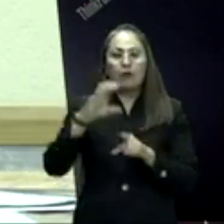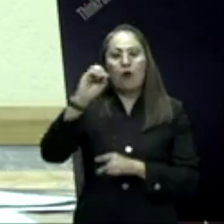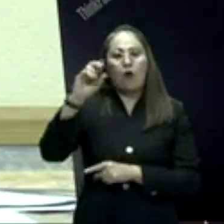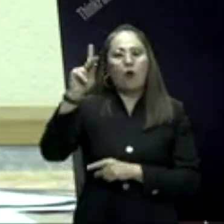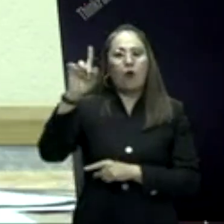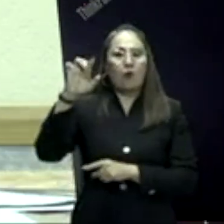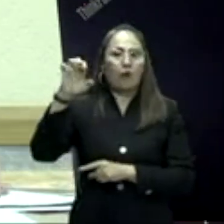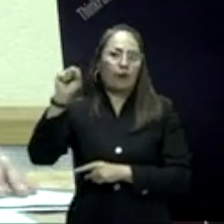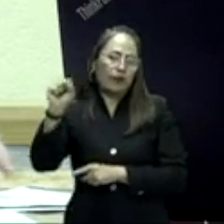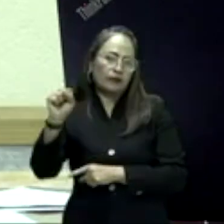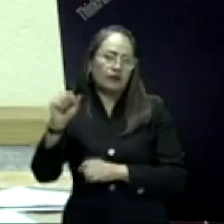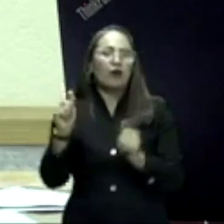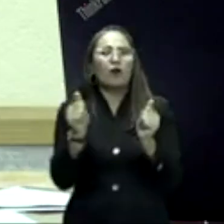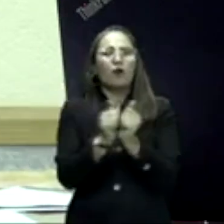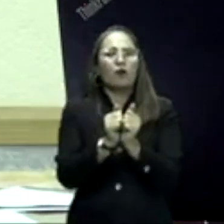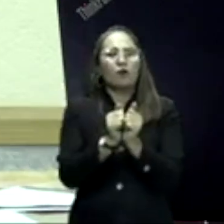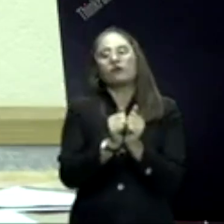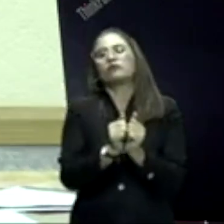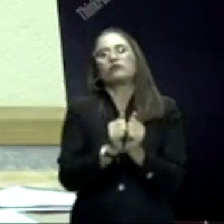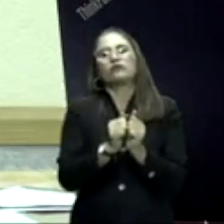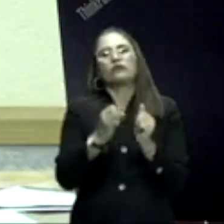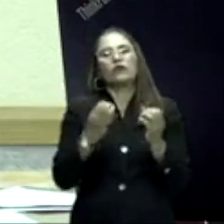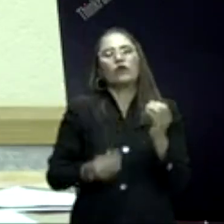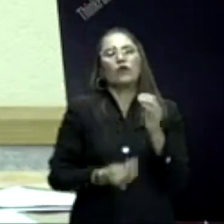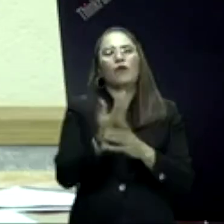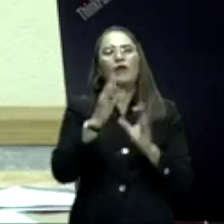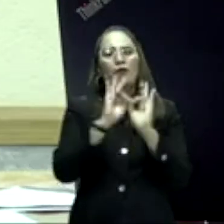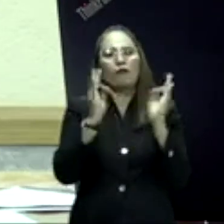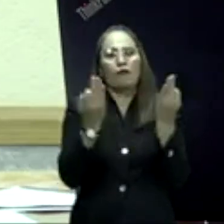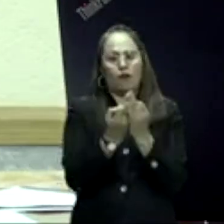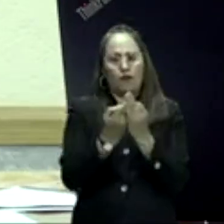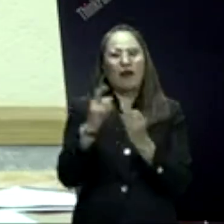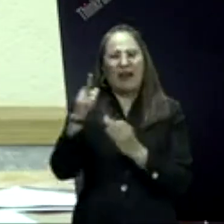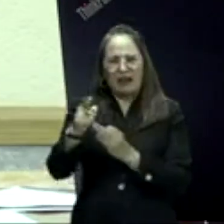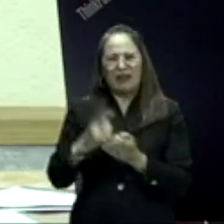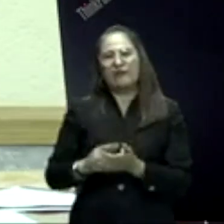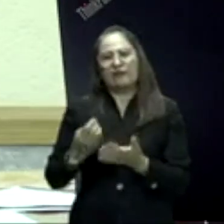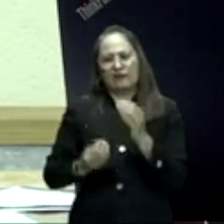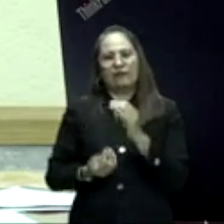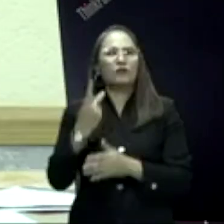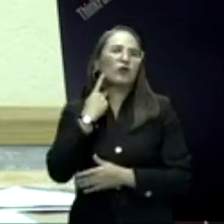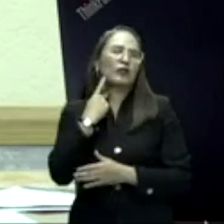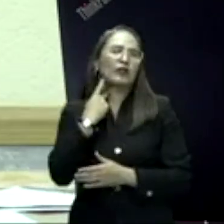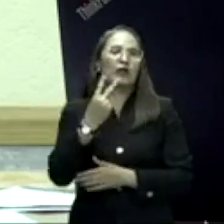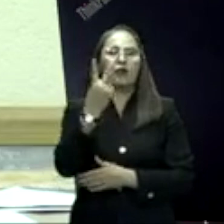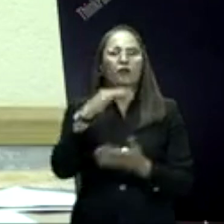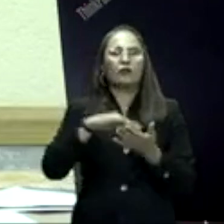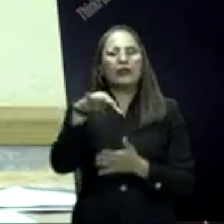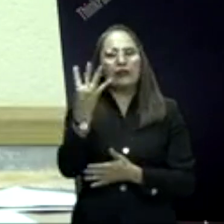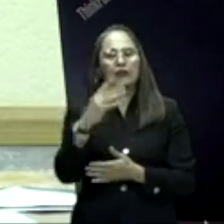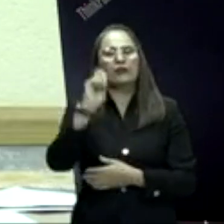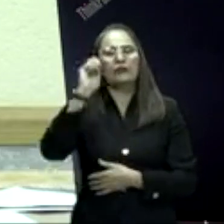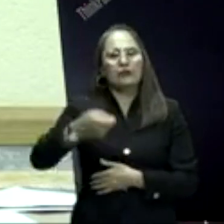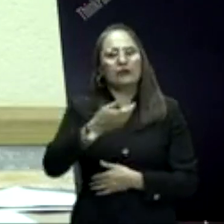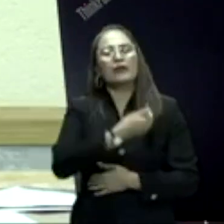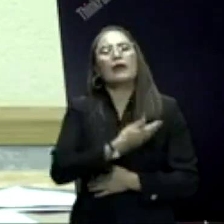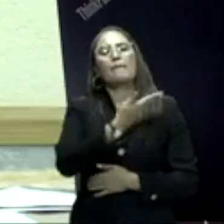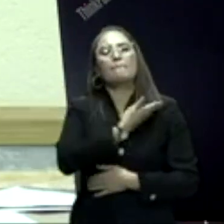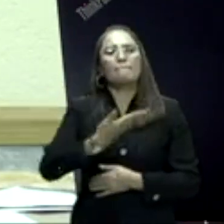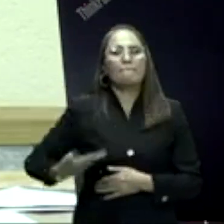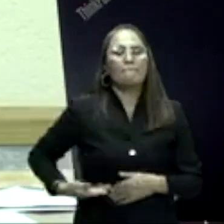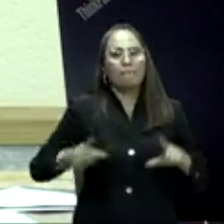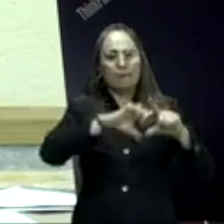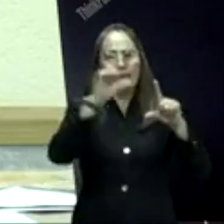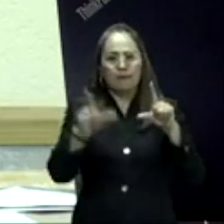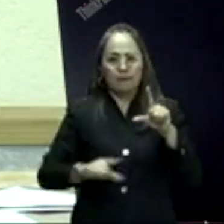el nuevo modelo derivado de la reforma política de 2014. Esto incluye las elecciones presidenciales, las de